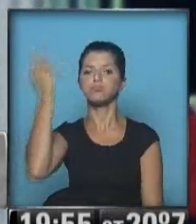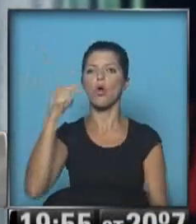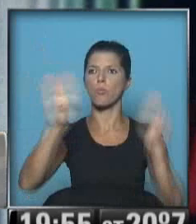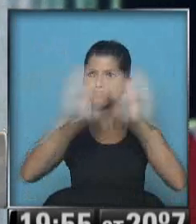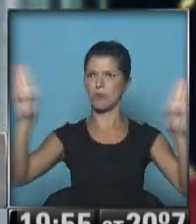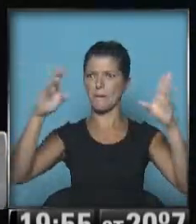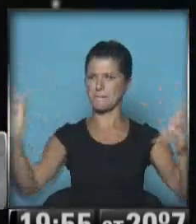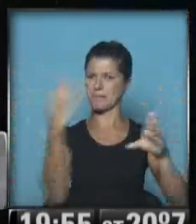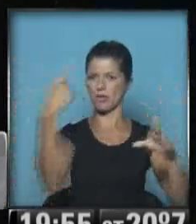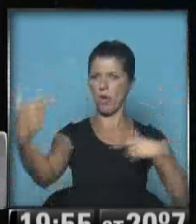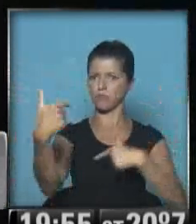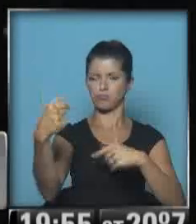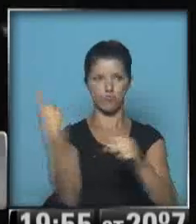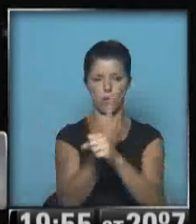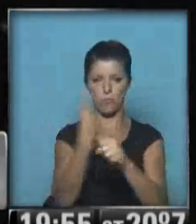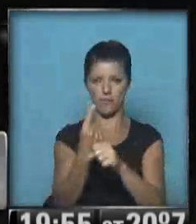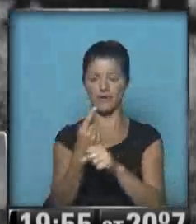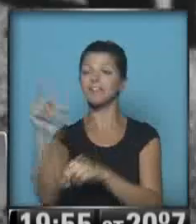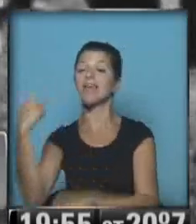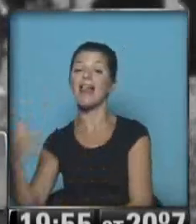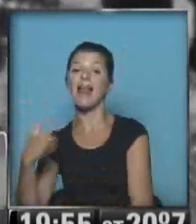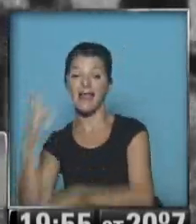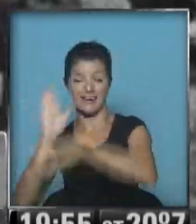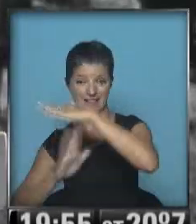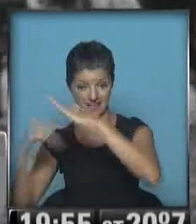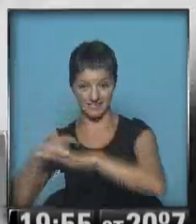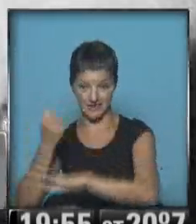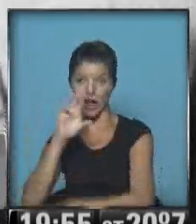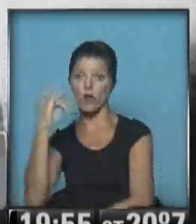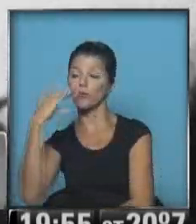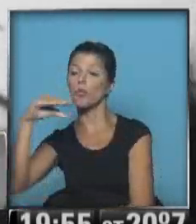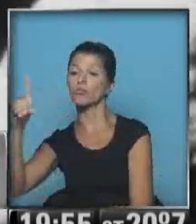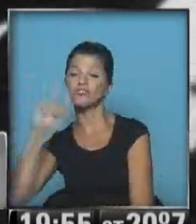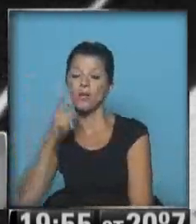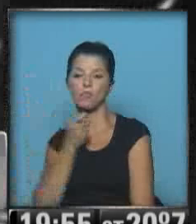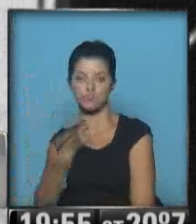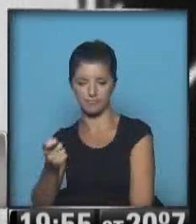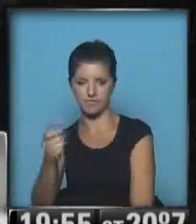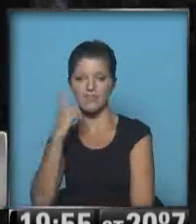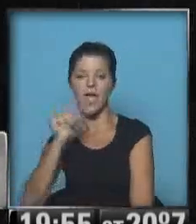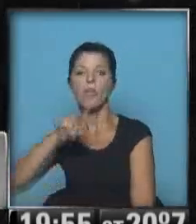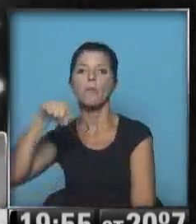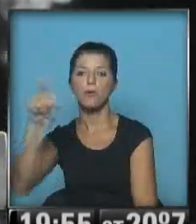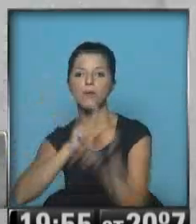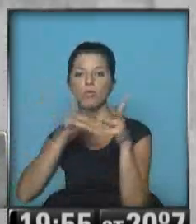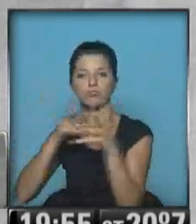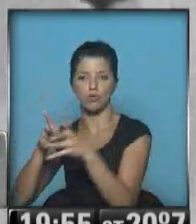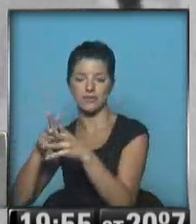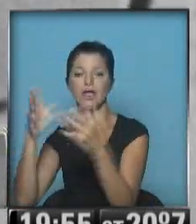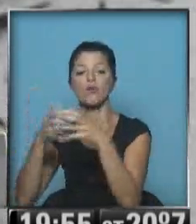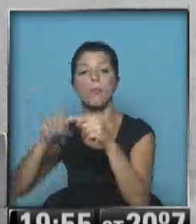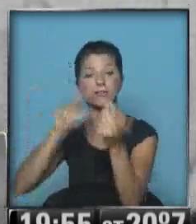vidrio a prueba de balas y el líder sindical José ri es asesinado día después por terroristas de